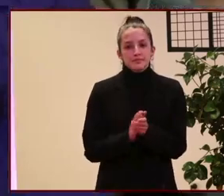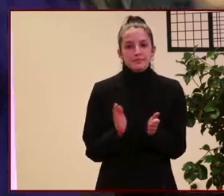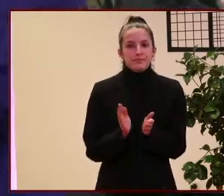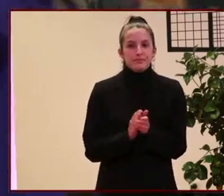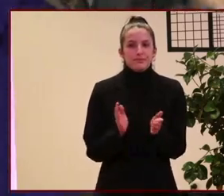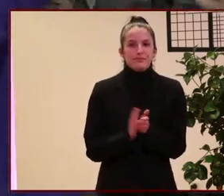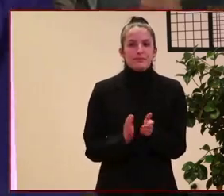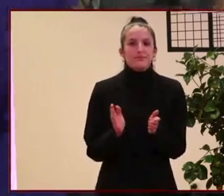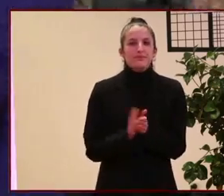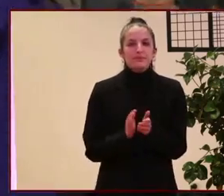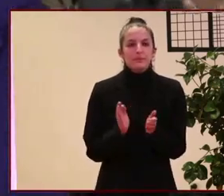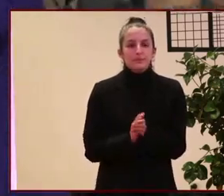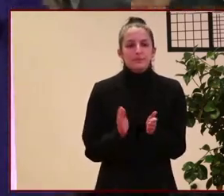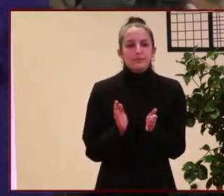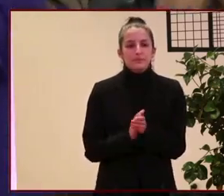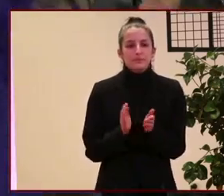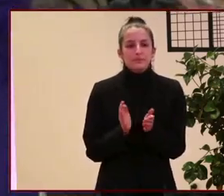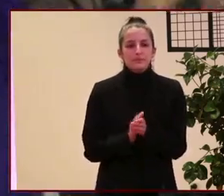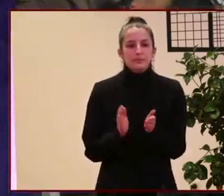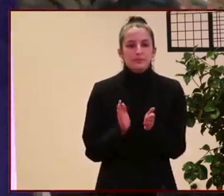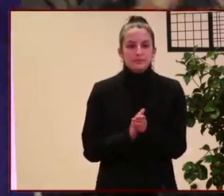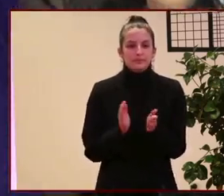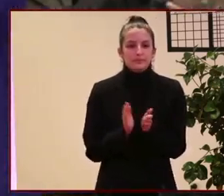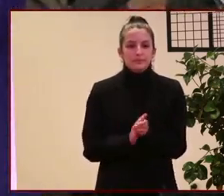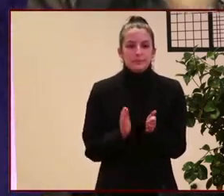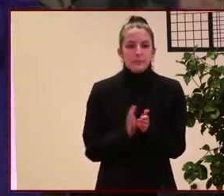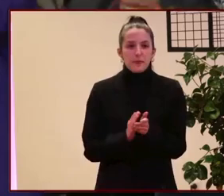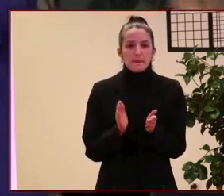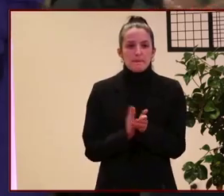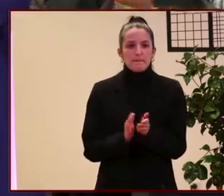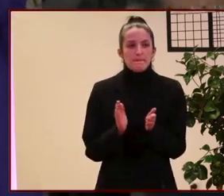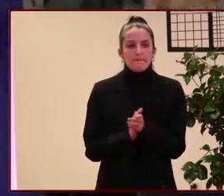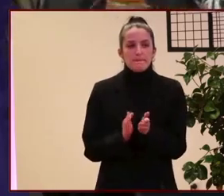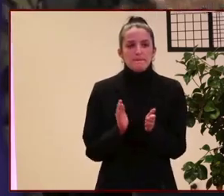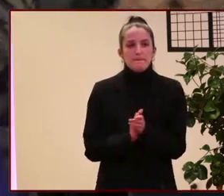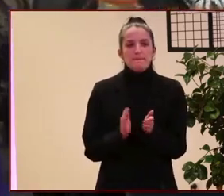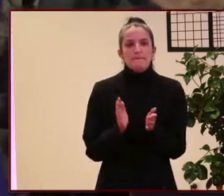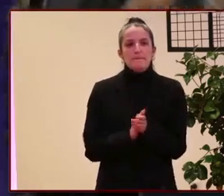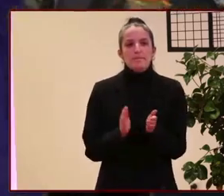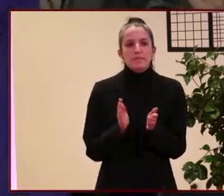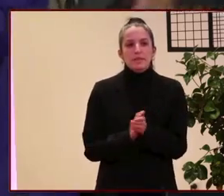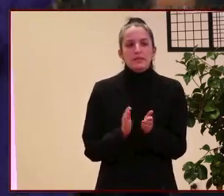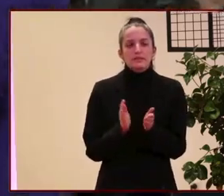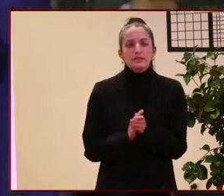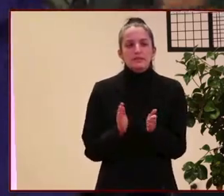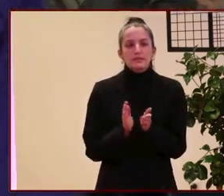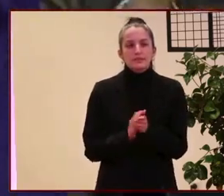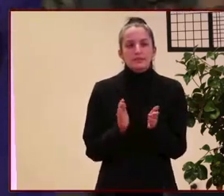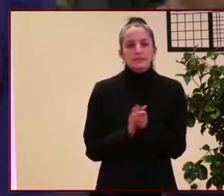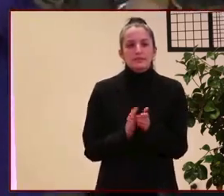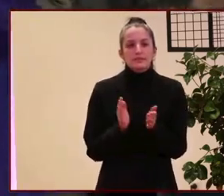al revés tanto a carolina baila todo lagarto de ayo ramón